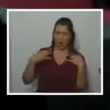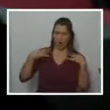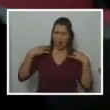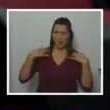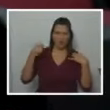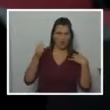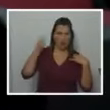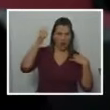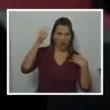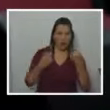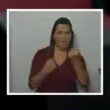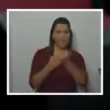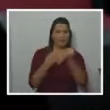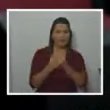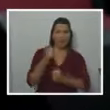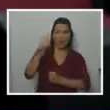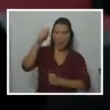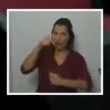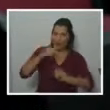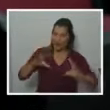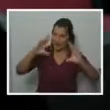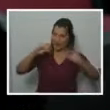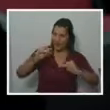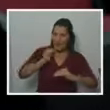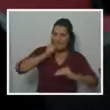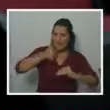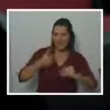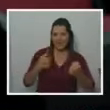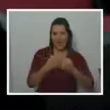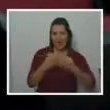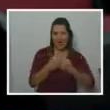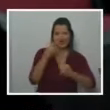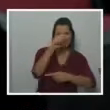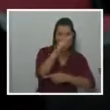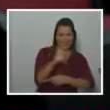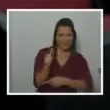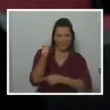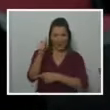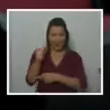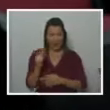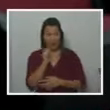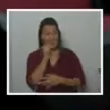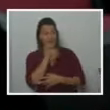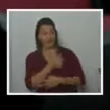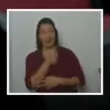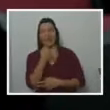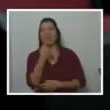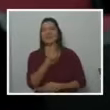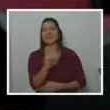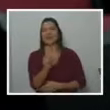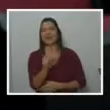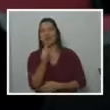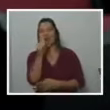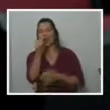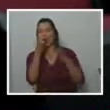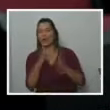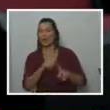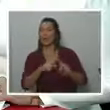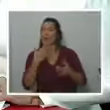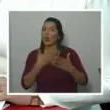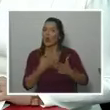la Liga esta tarde, porque mañana hay clásico. Mañana. Dice que no, pero bueno, digamos que